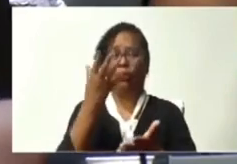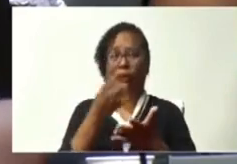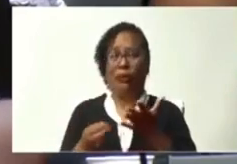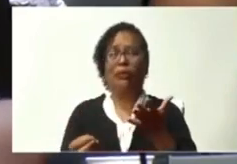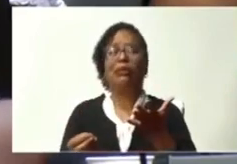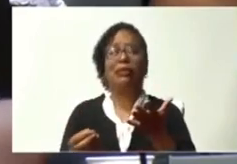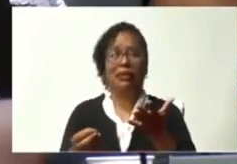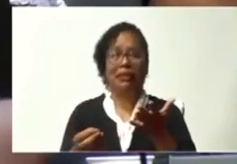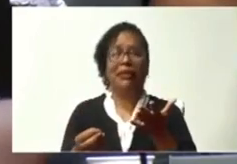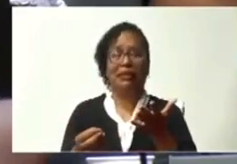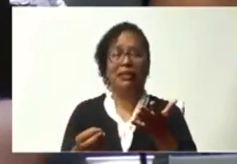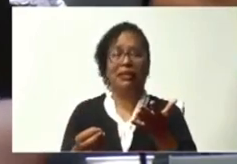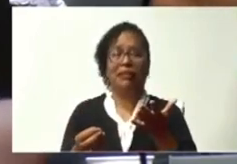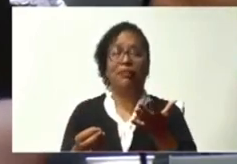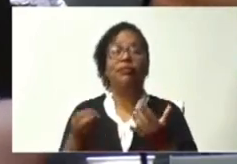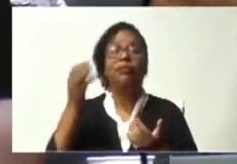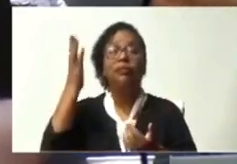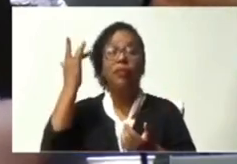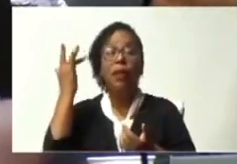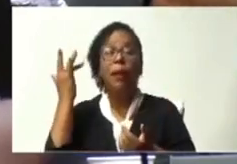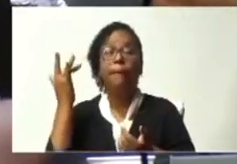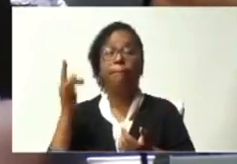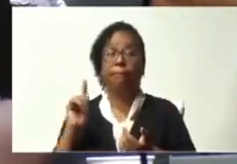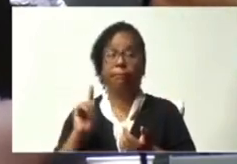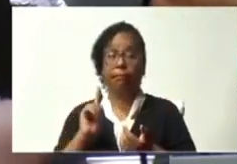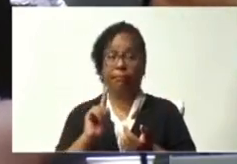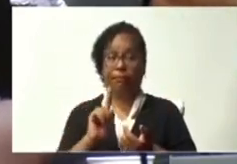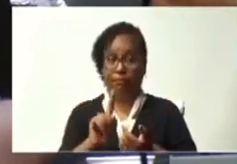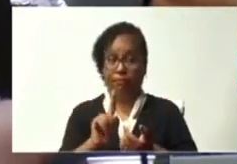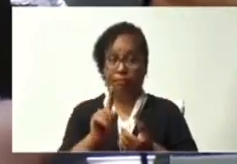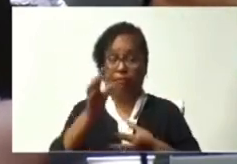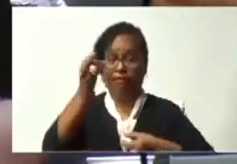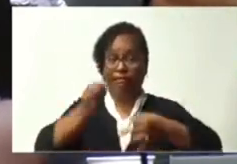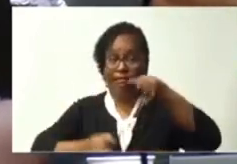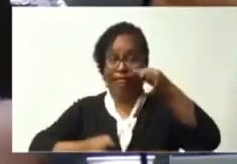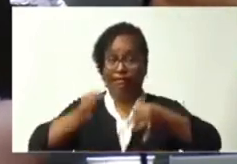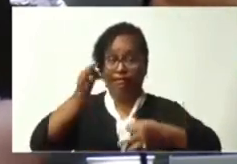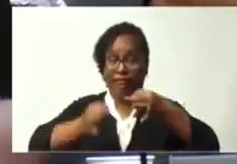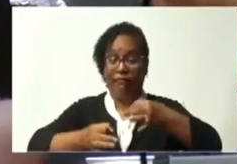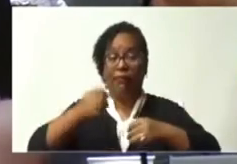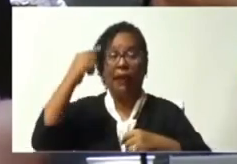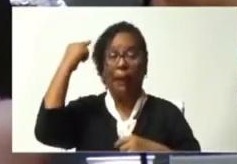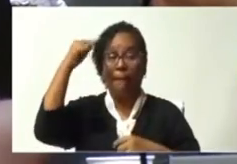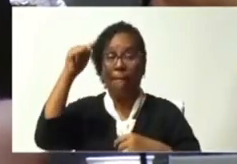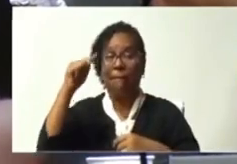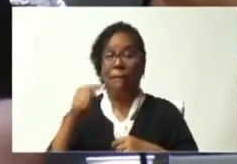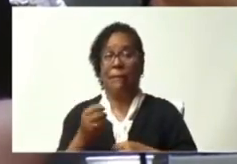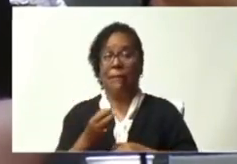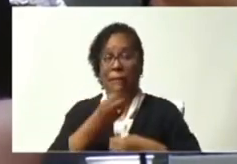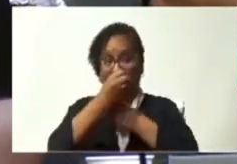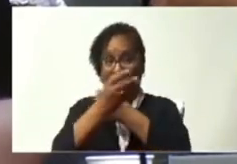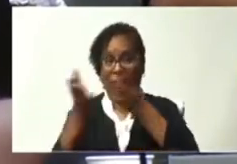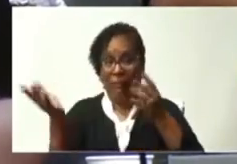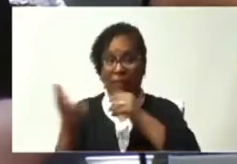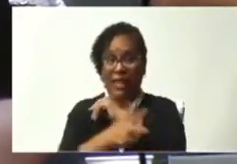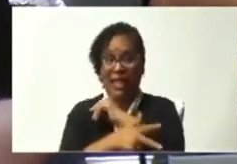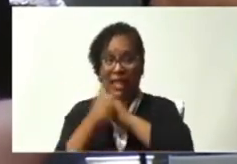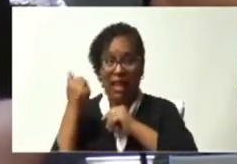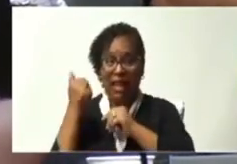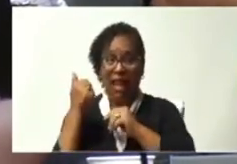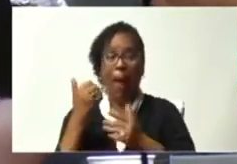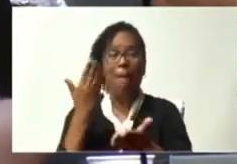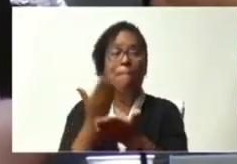porque cuando van a los tribunales Sencillamente nunca hay prueba ni hay una ley que protegiera a las personas